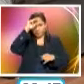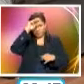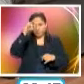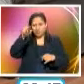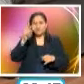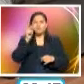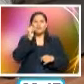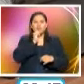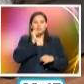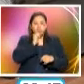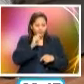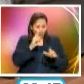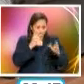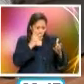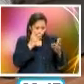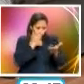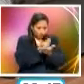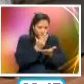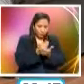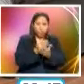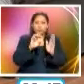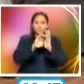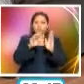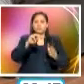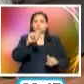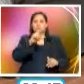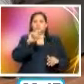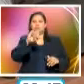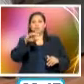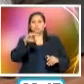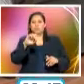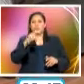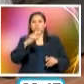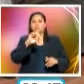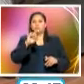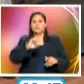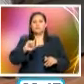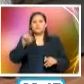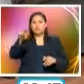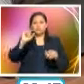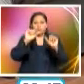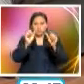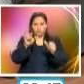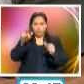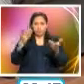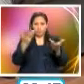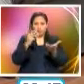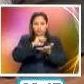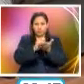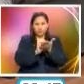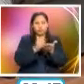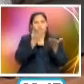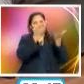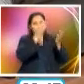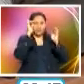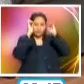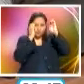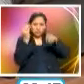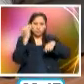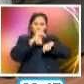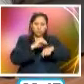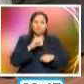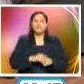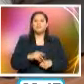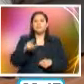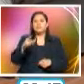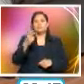de integración. Y el caso de Máximo González, este artista que es el autor de la exposición, que hoy nos ocupa aquí, pues es uno